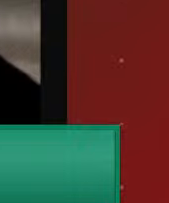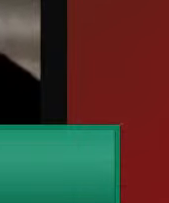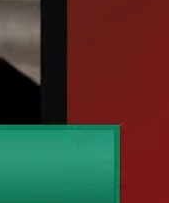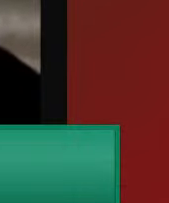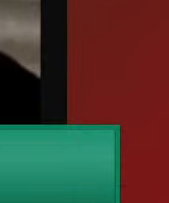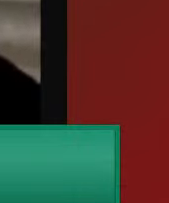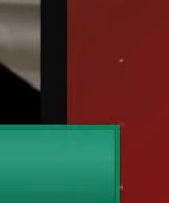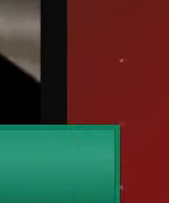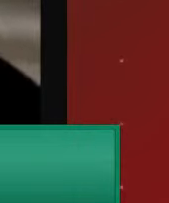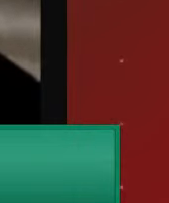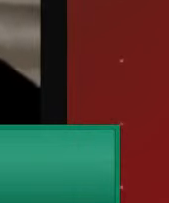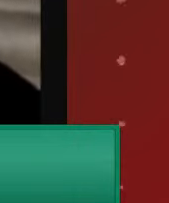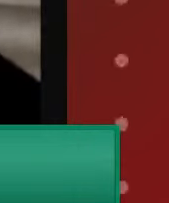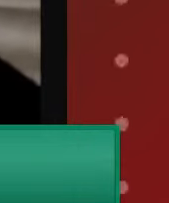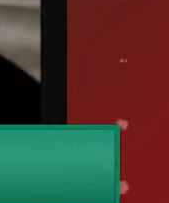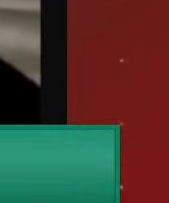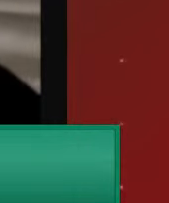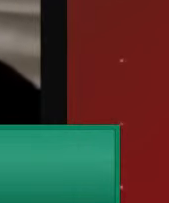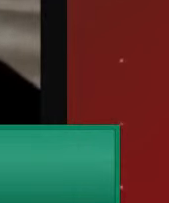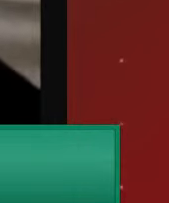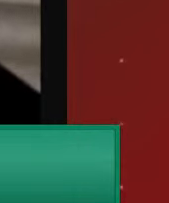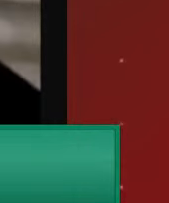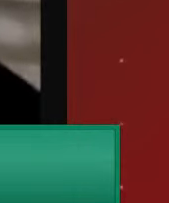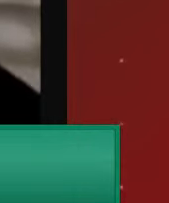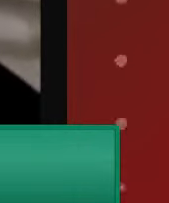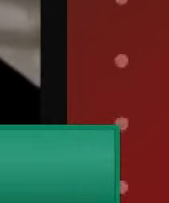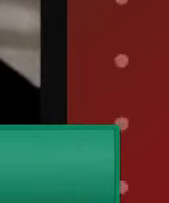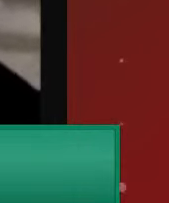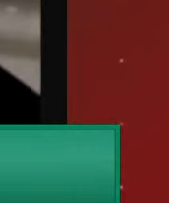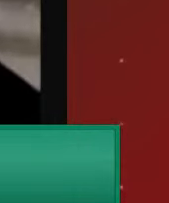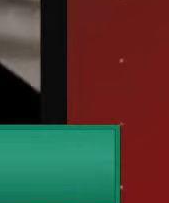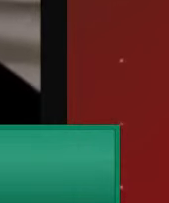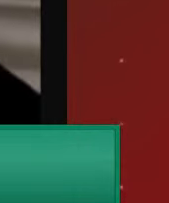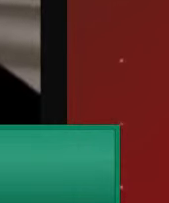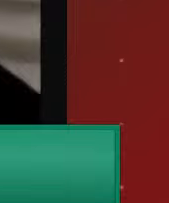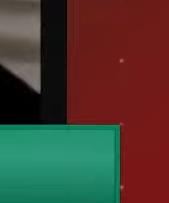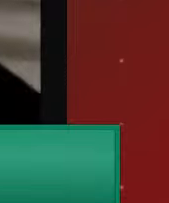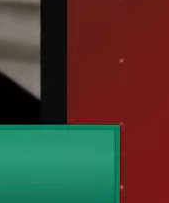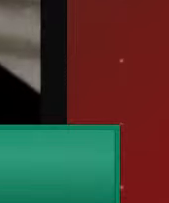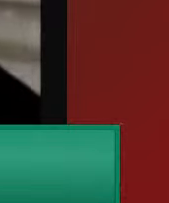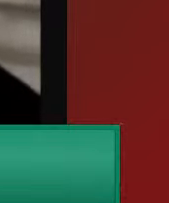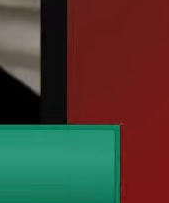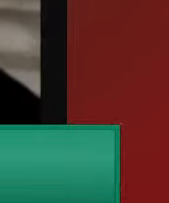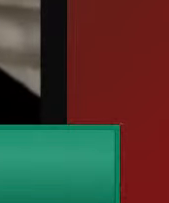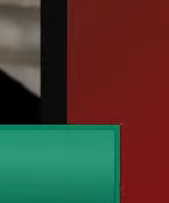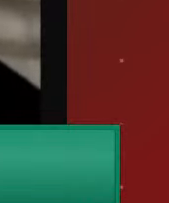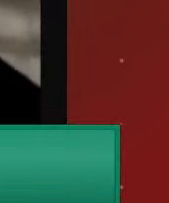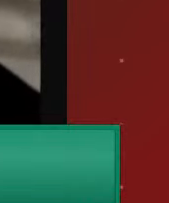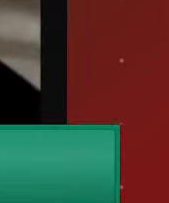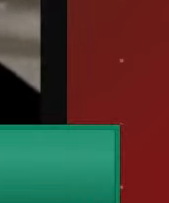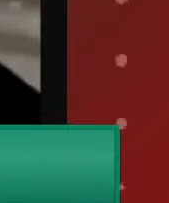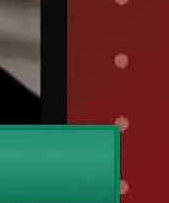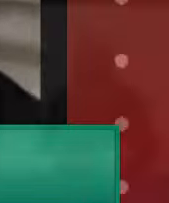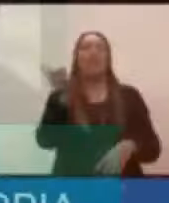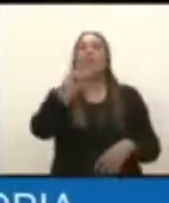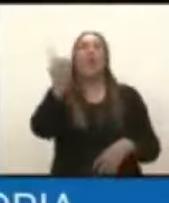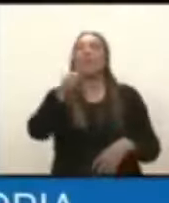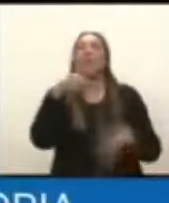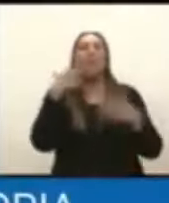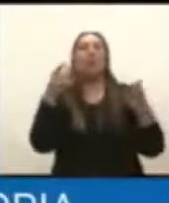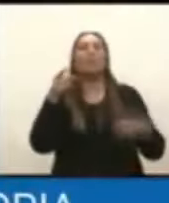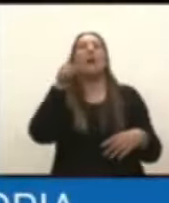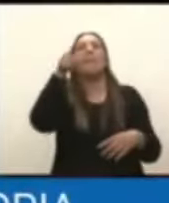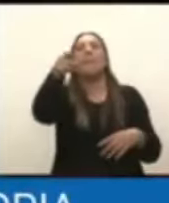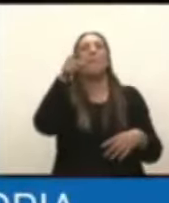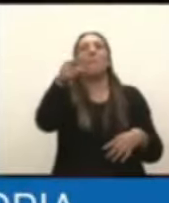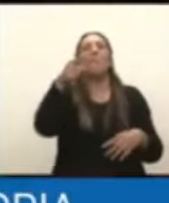quedó algo ahí, en el aire. Con Mayans y la vicepresidenta. ¿Podemos escucharlo? Dale. Vamos. Los 20